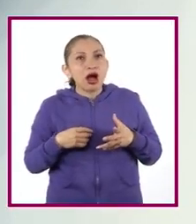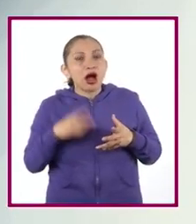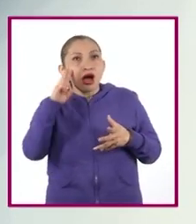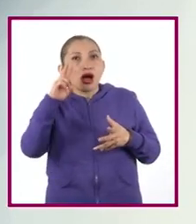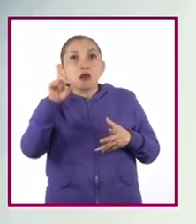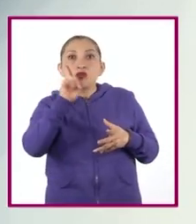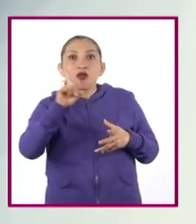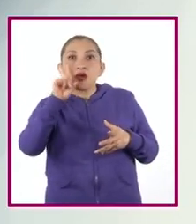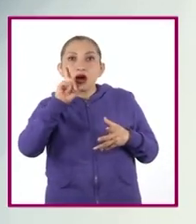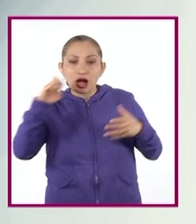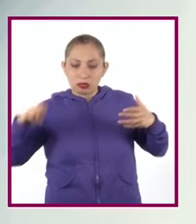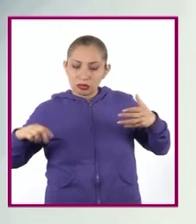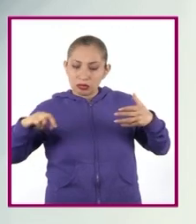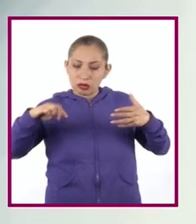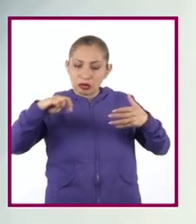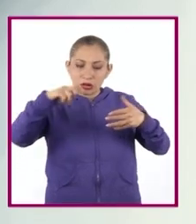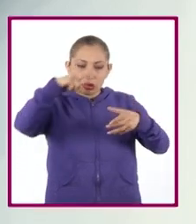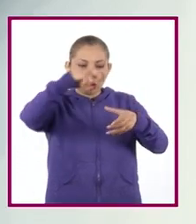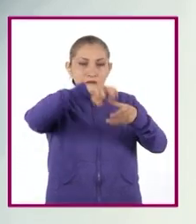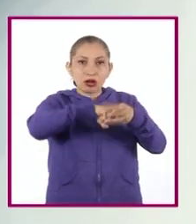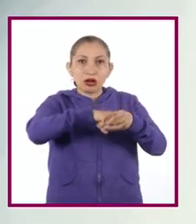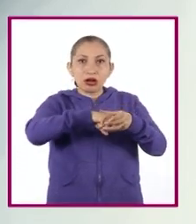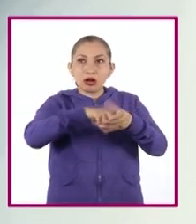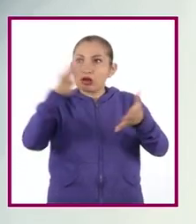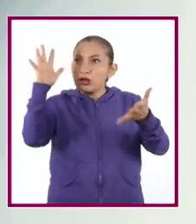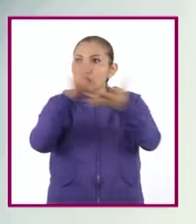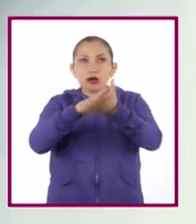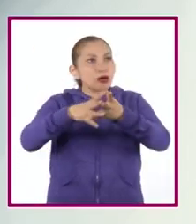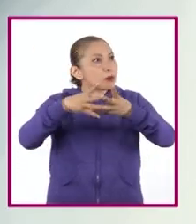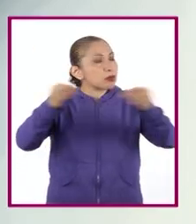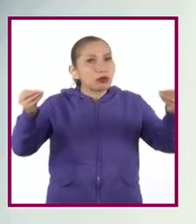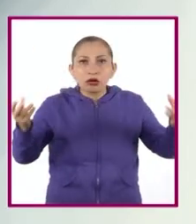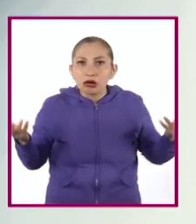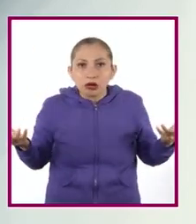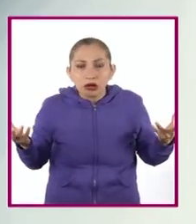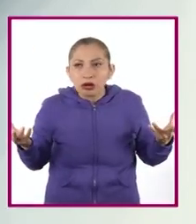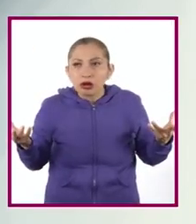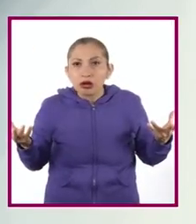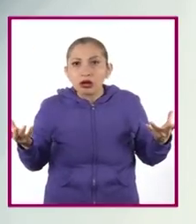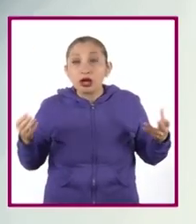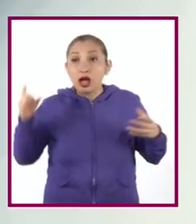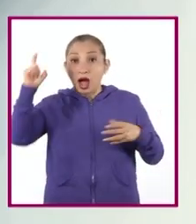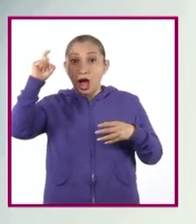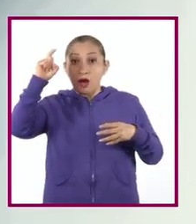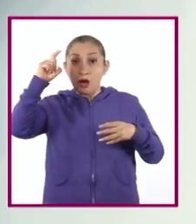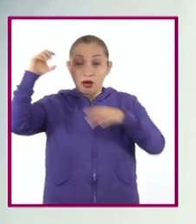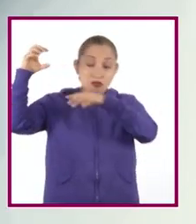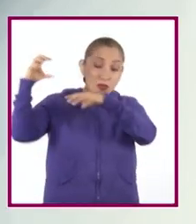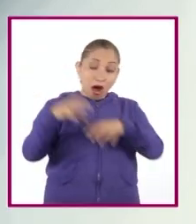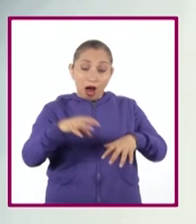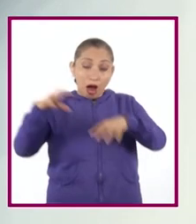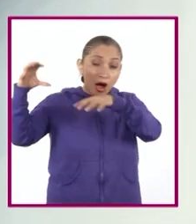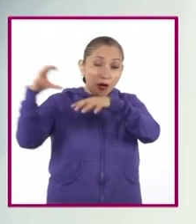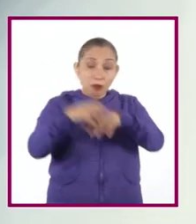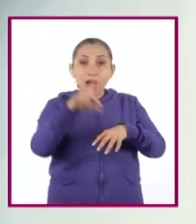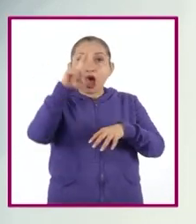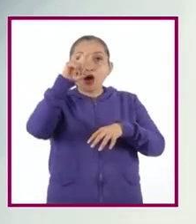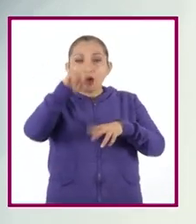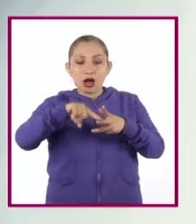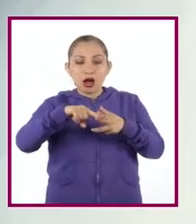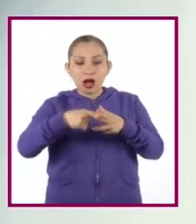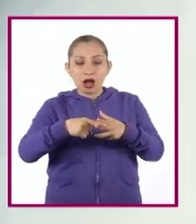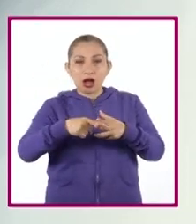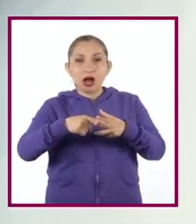cómo la prisionera ya no estaba en su celda. A medida que la lluvia seguía cayendo, el agua